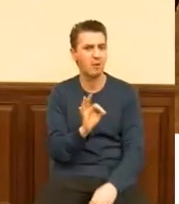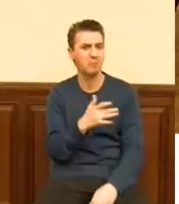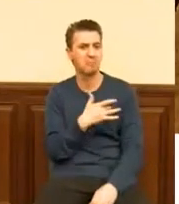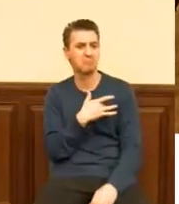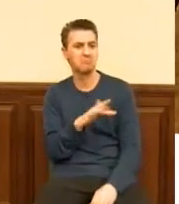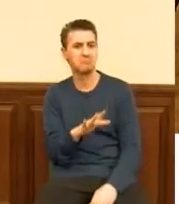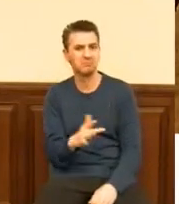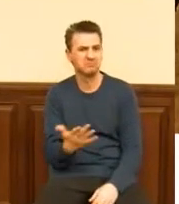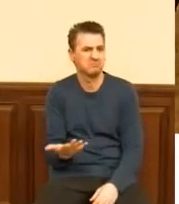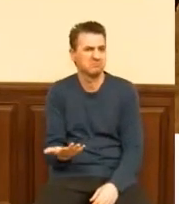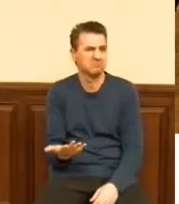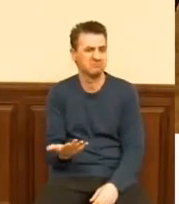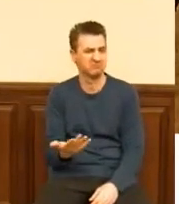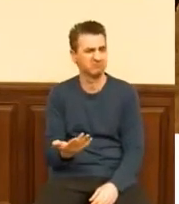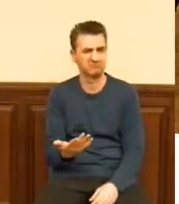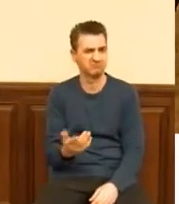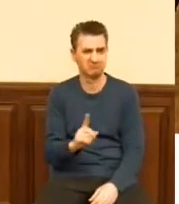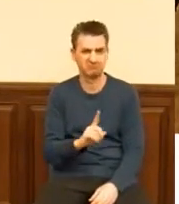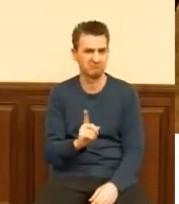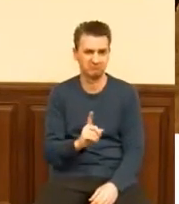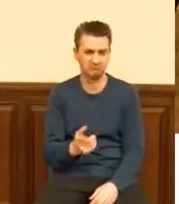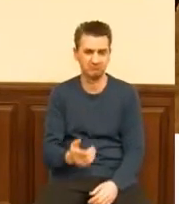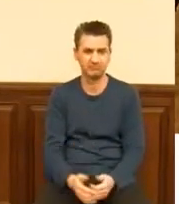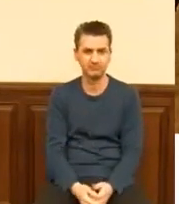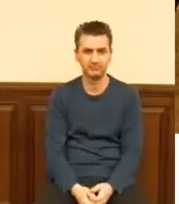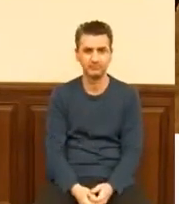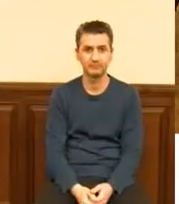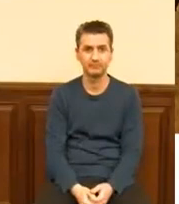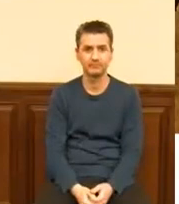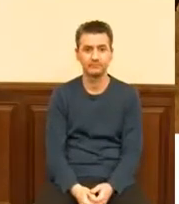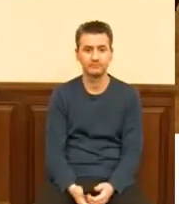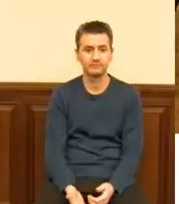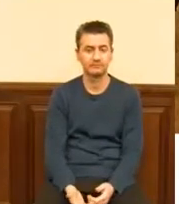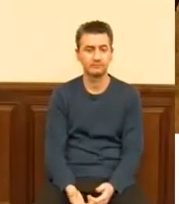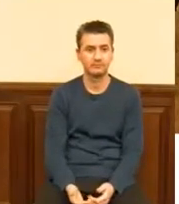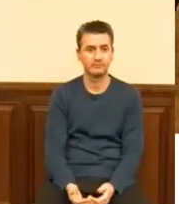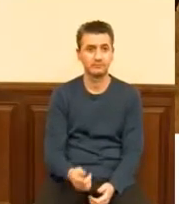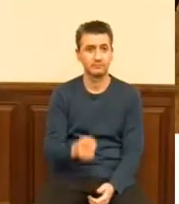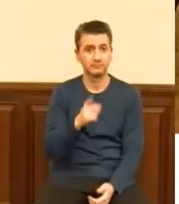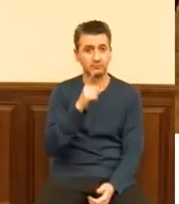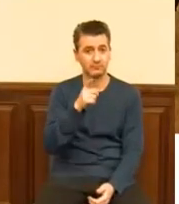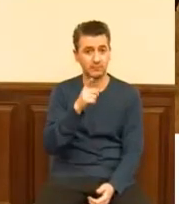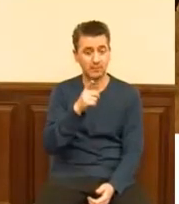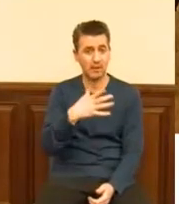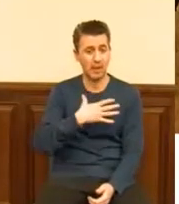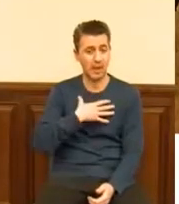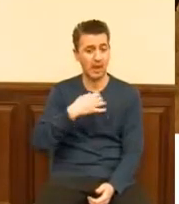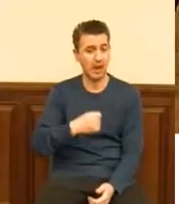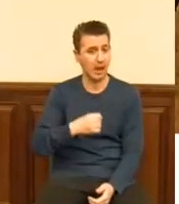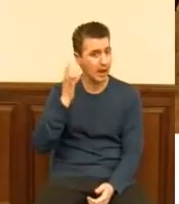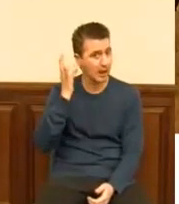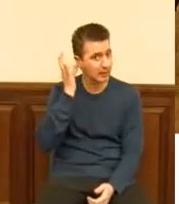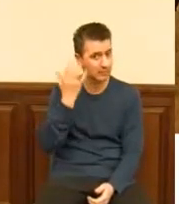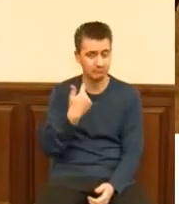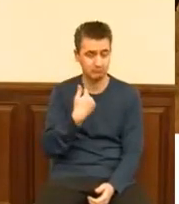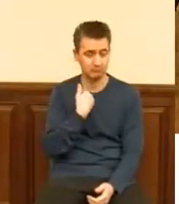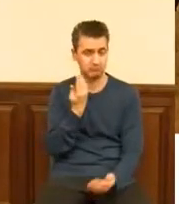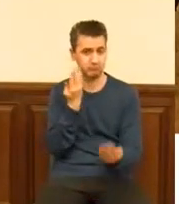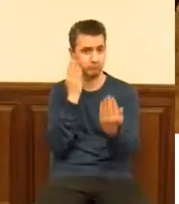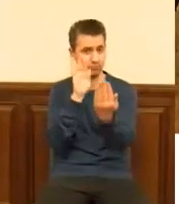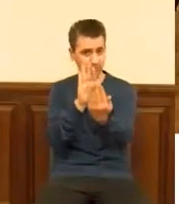se le puede llamar. Y yo creo que, mire, pues en estos casos, además estamos tirando mucho de usted, señora alcaldesa, pues me voy a dirigir a usted